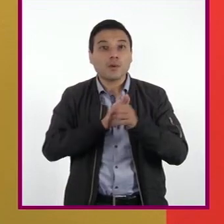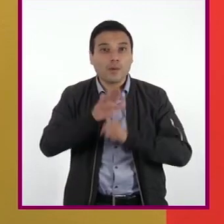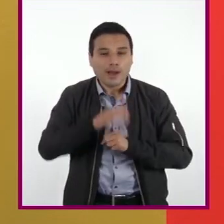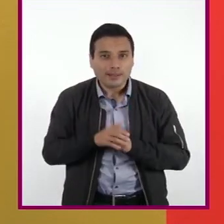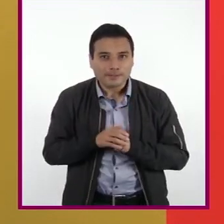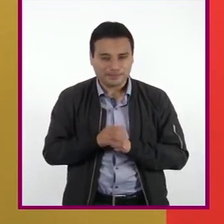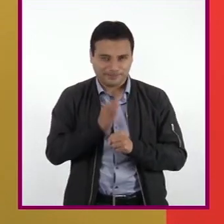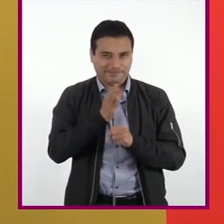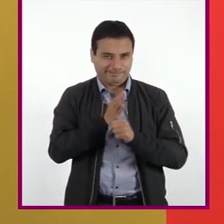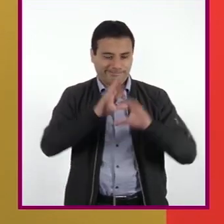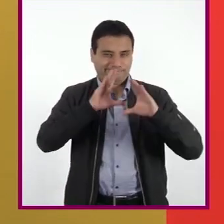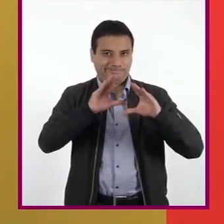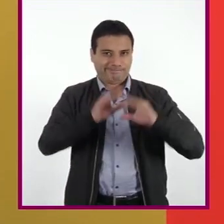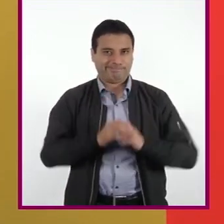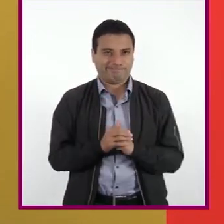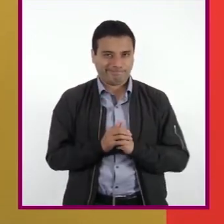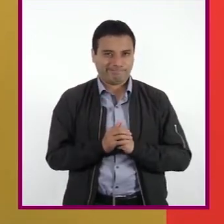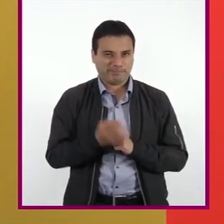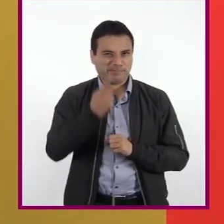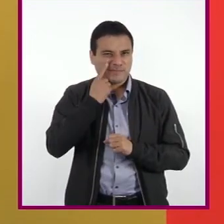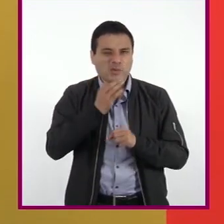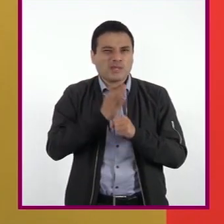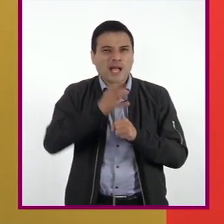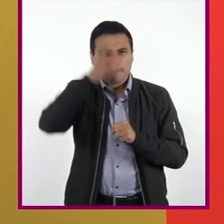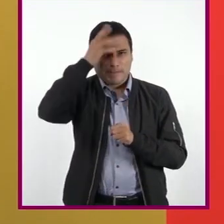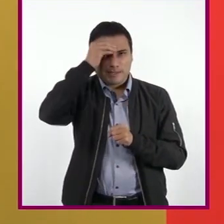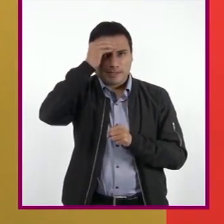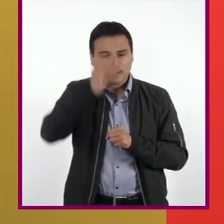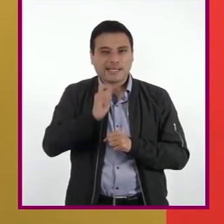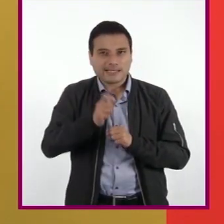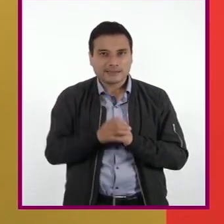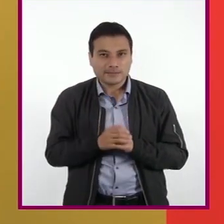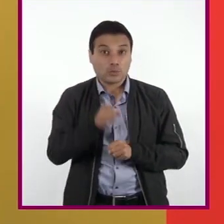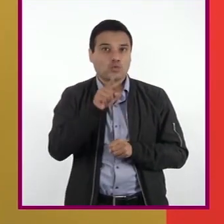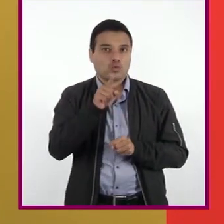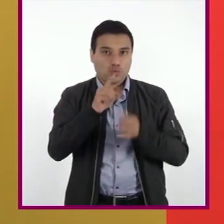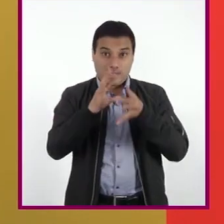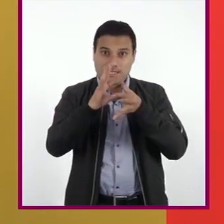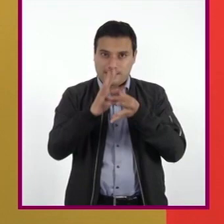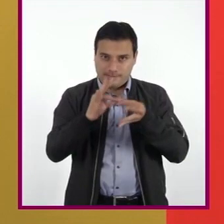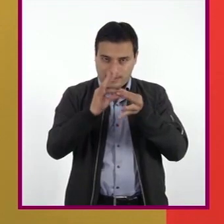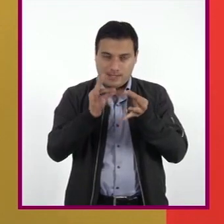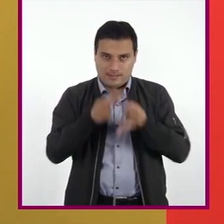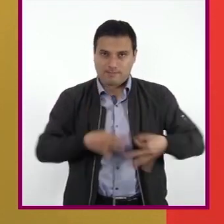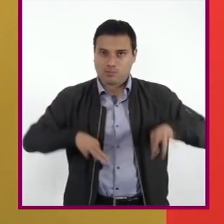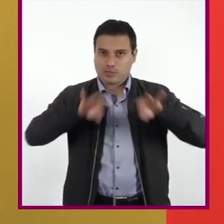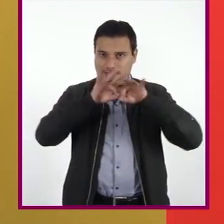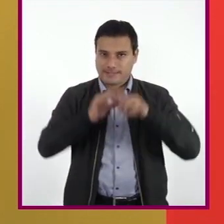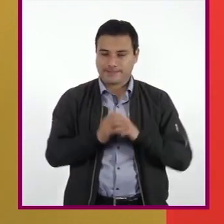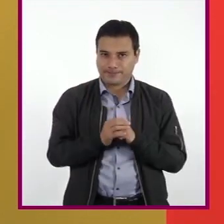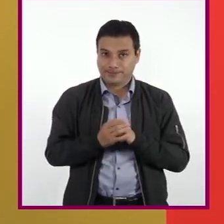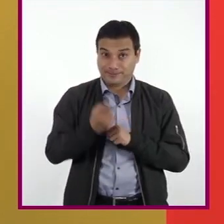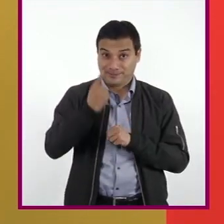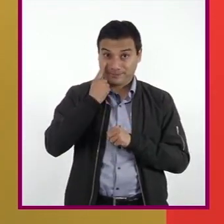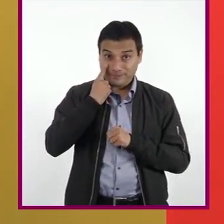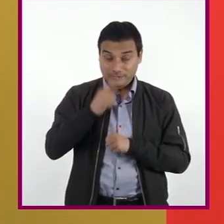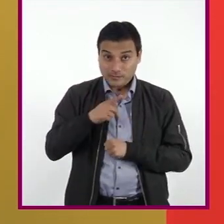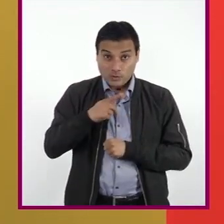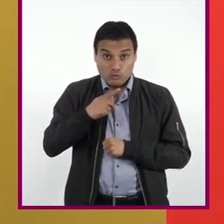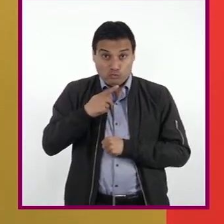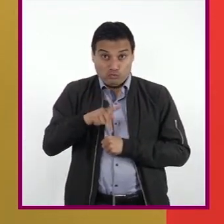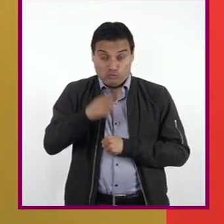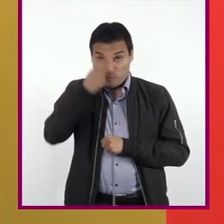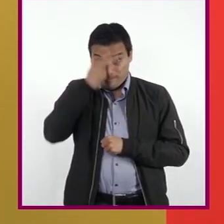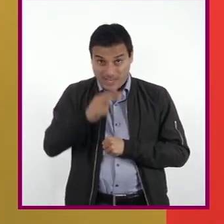El aprendizaje esperado que abordaremos es: explica la importancia ética, estética, ecológica y cultural de